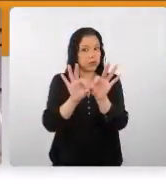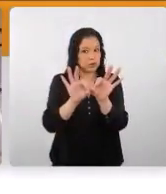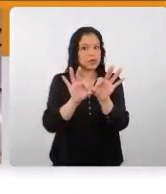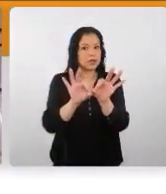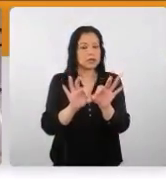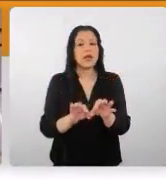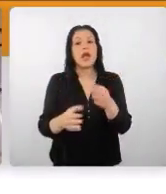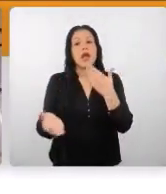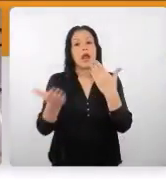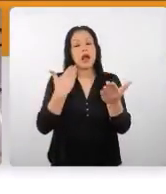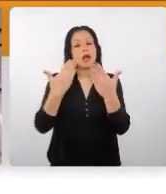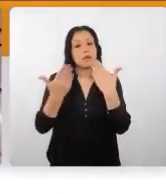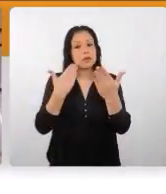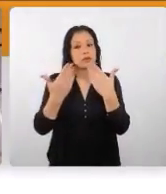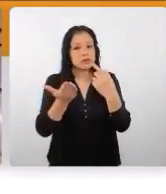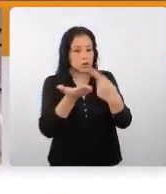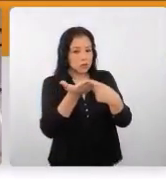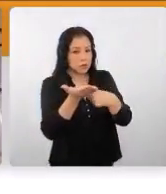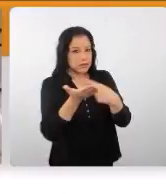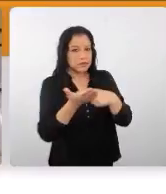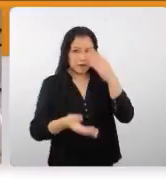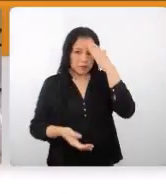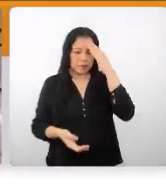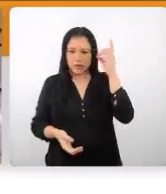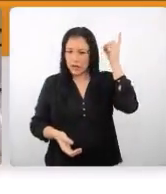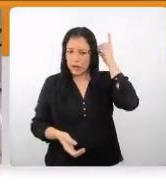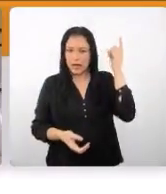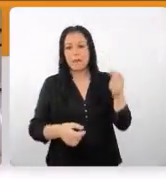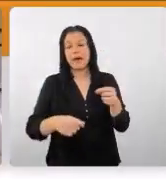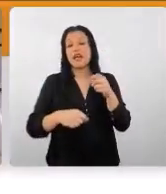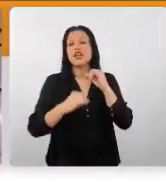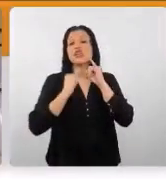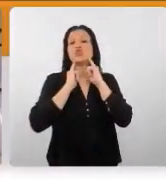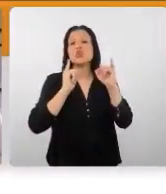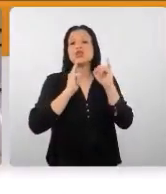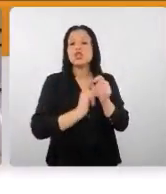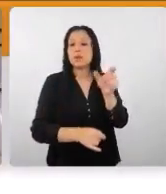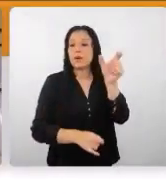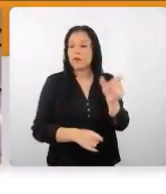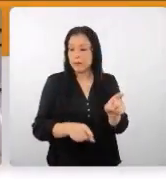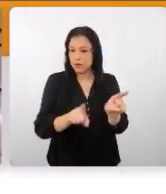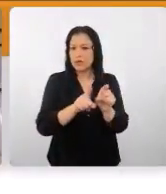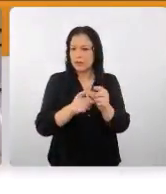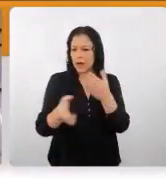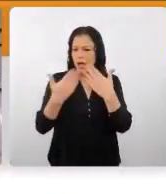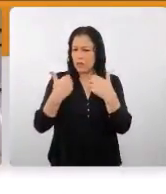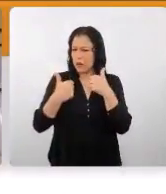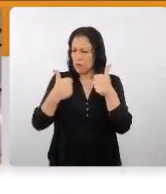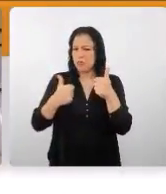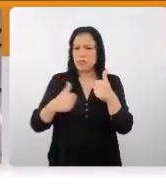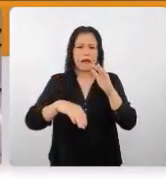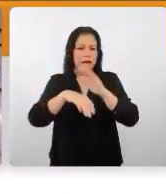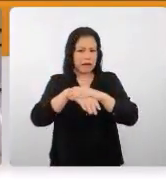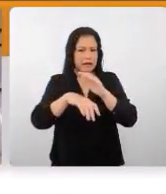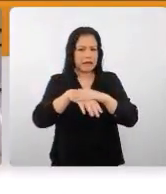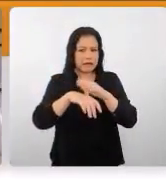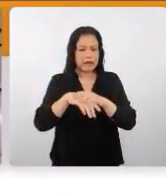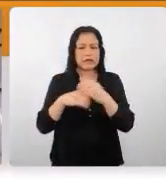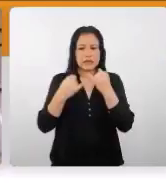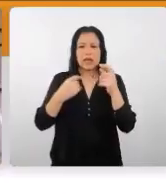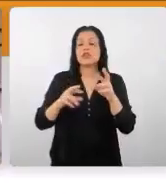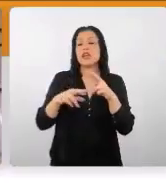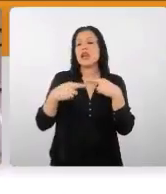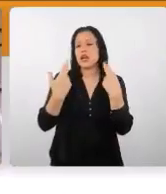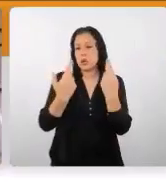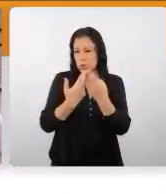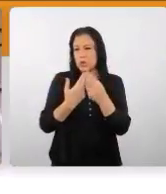la conversación sabemos que el alemán es el idioma oficial, pero también manejan bastante bien el inglés. De hecho, las reuniones suelen